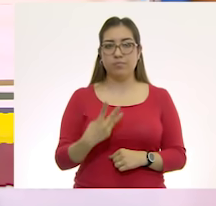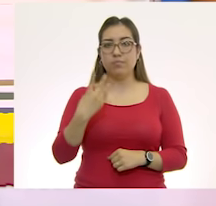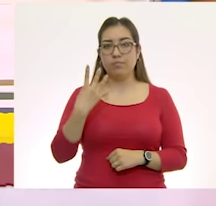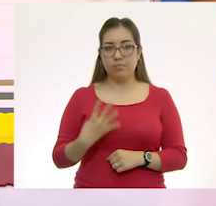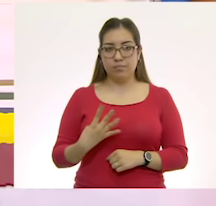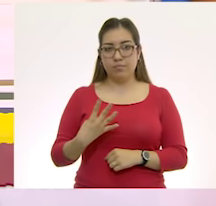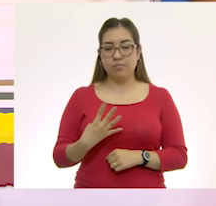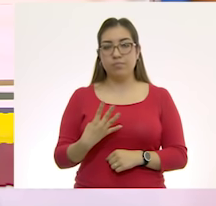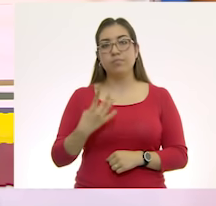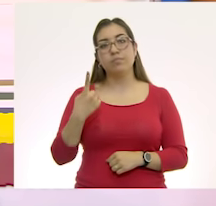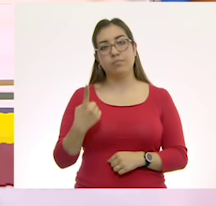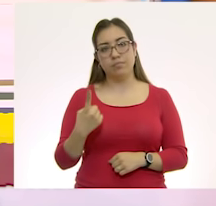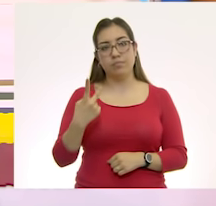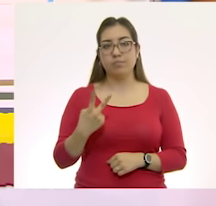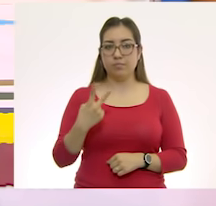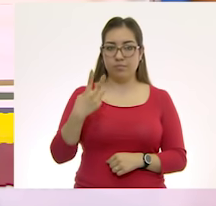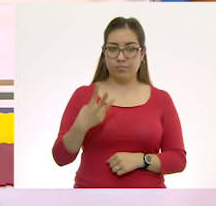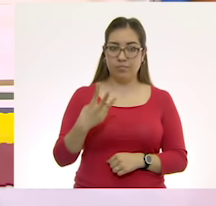1, 2, 3, 4.